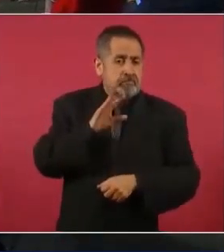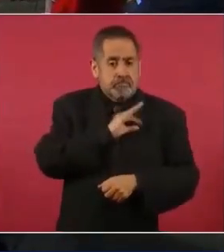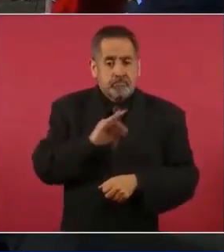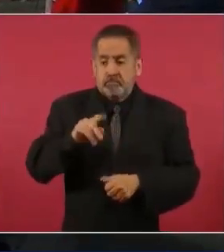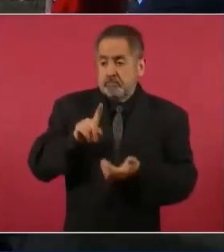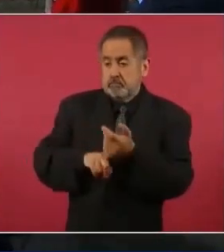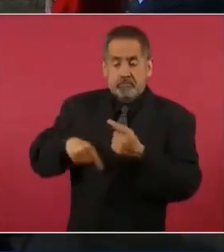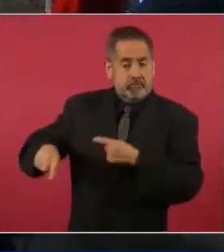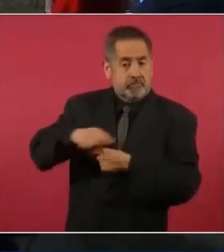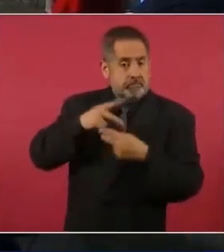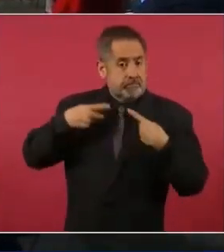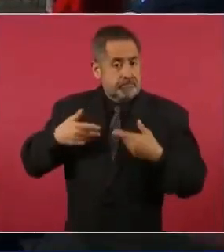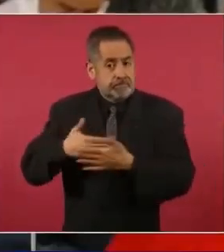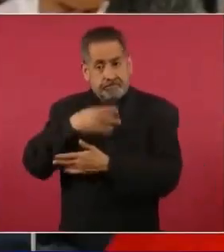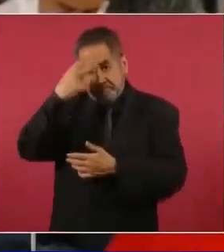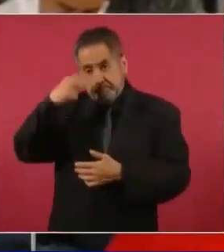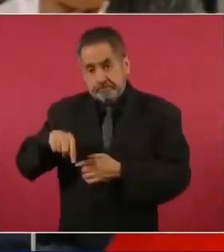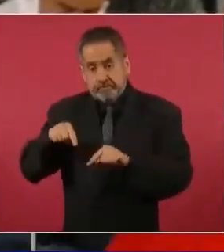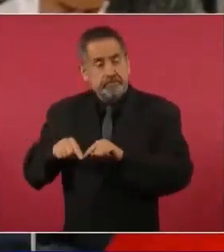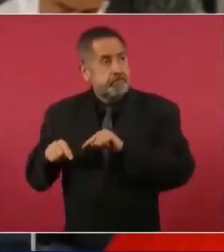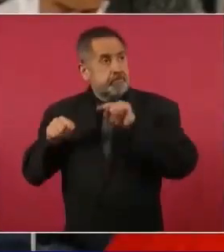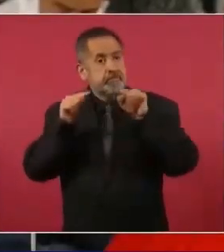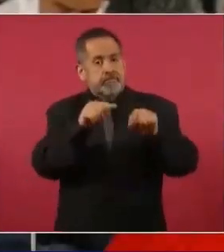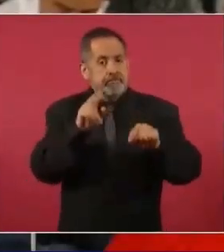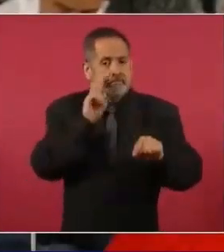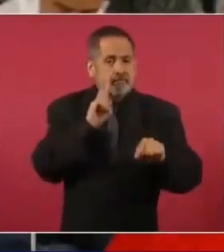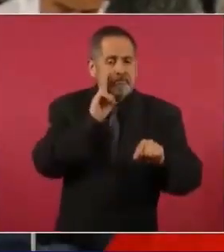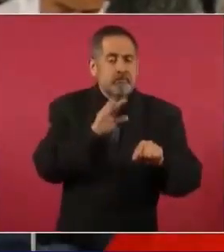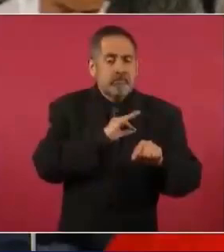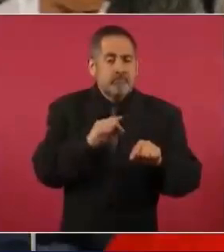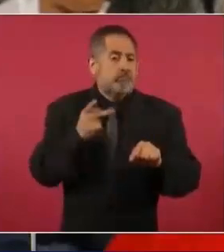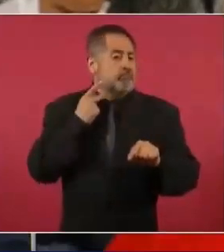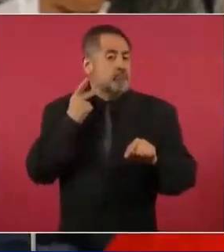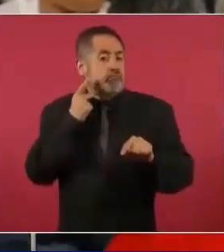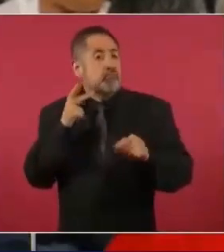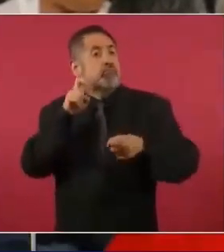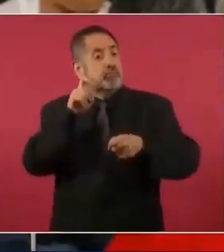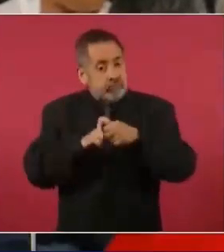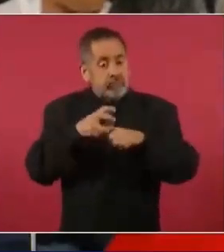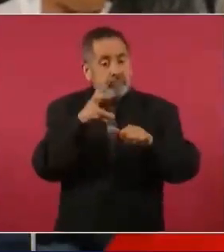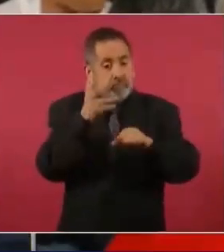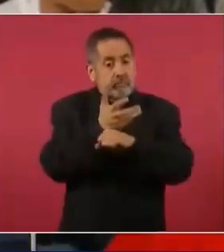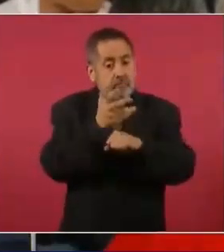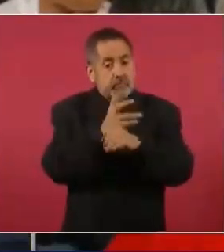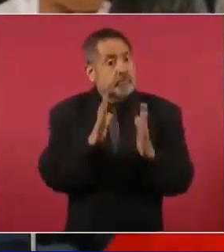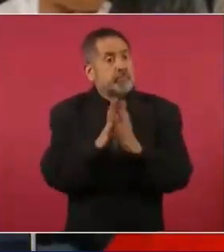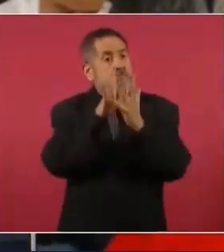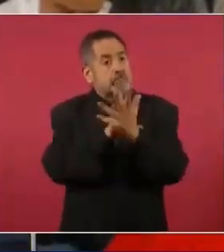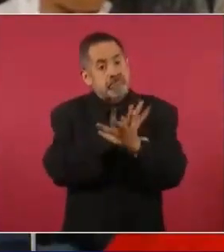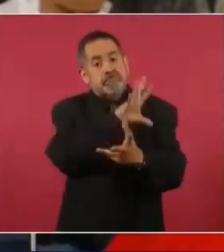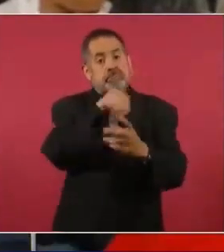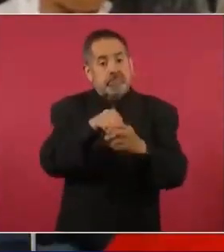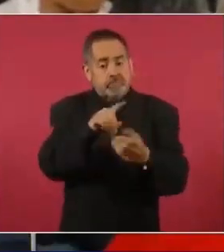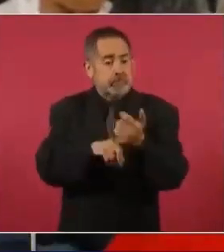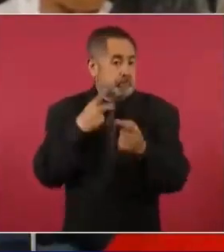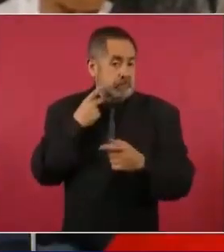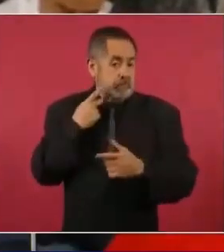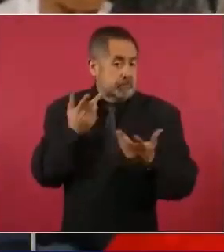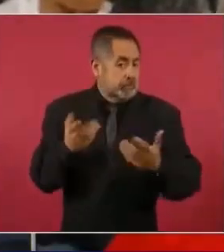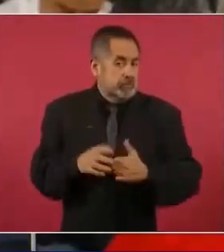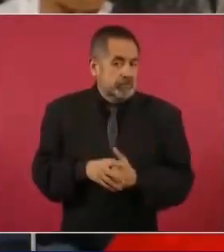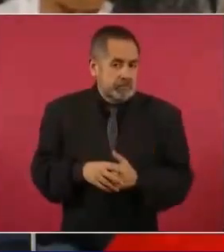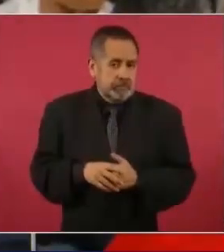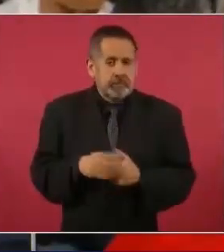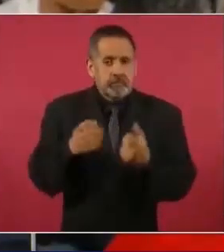de los mexicanos también en la cuestión política allá en Estados Unidos. Incluso ya se abrieron